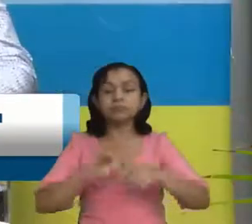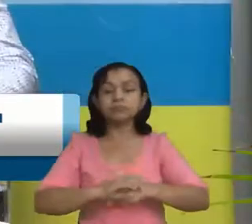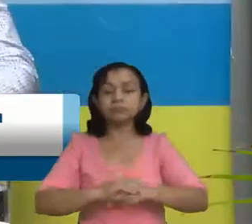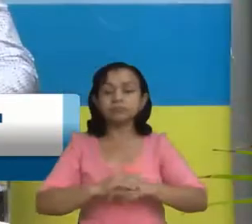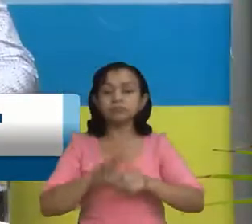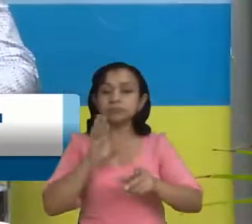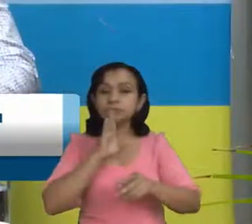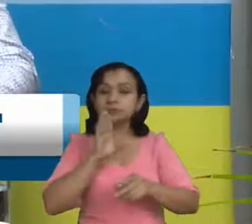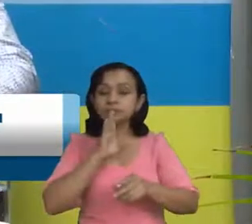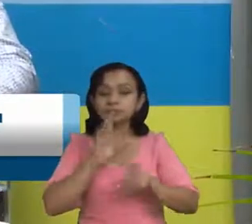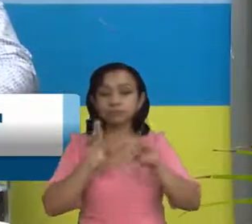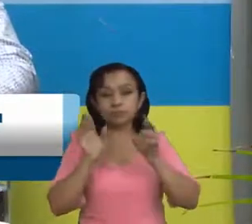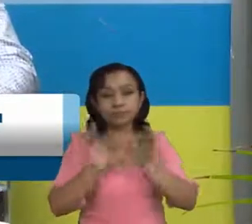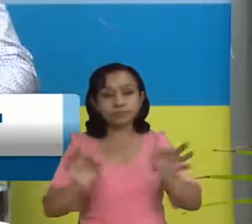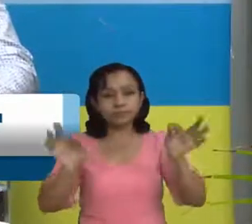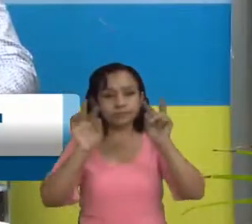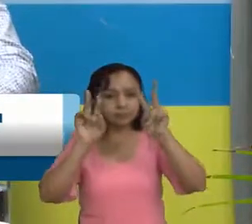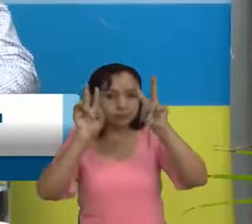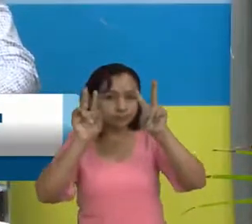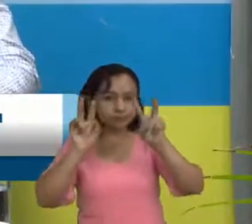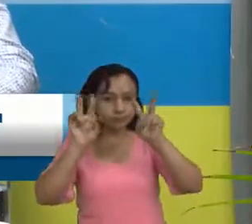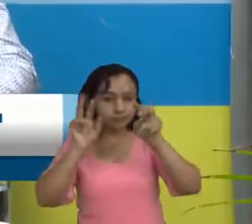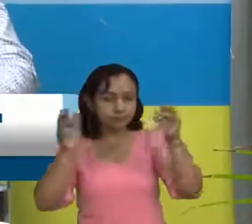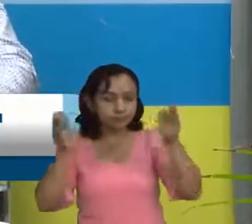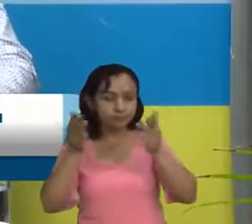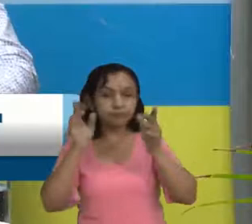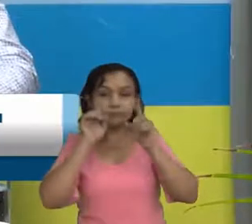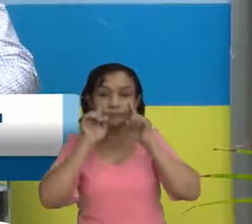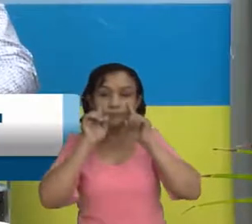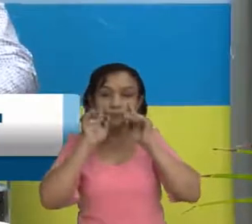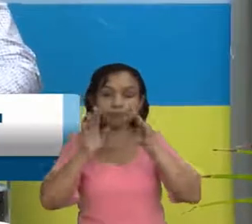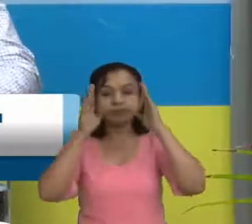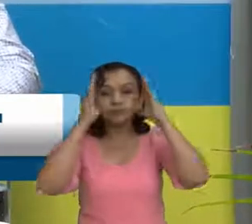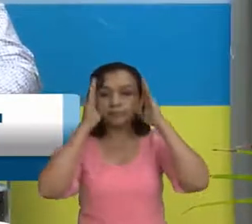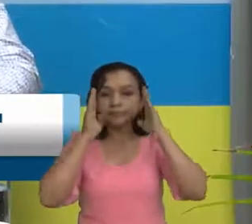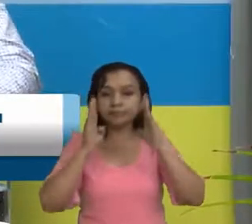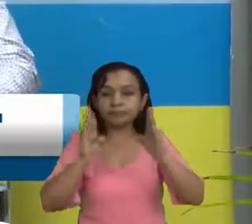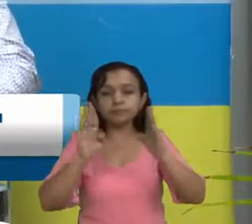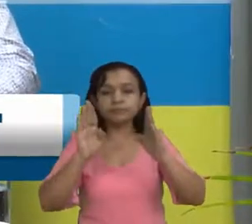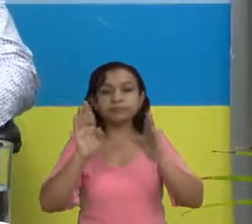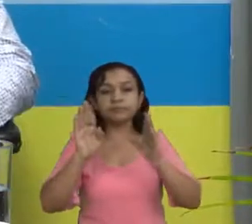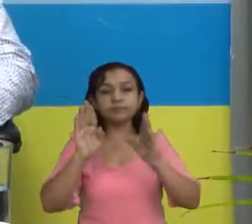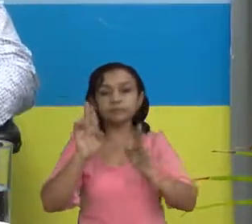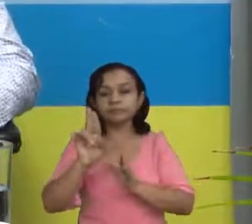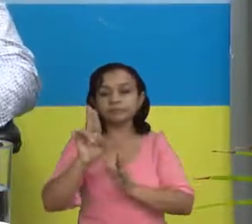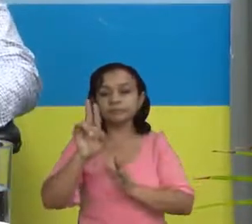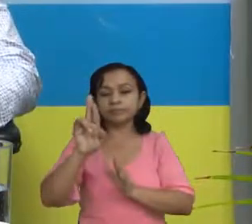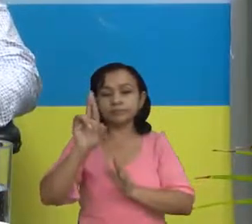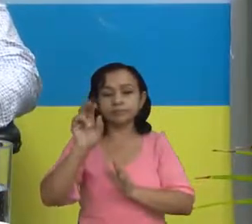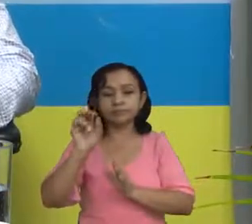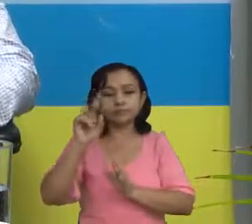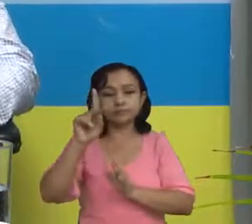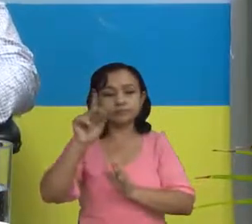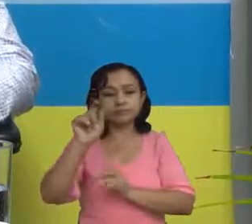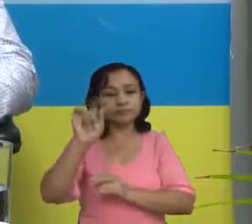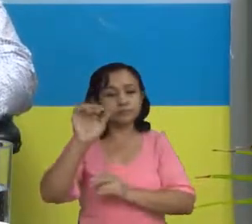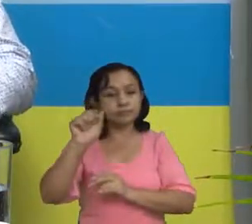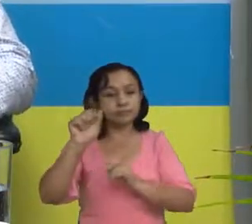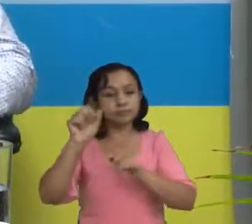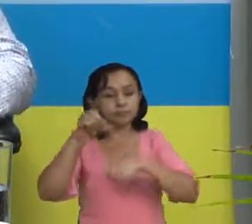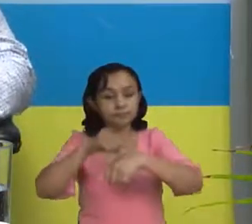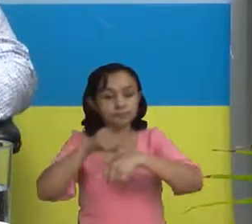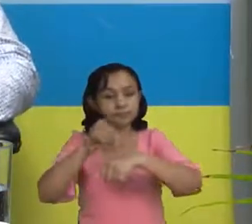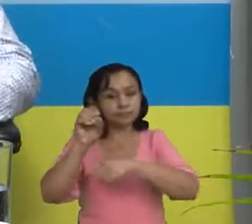seguiremos hablando de este interesante tema: causas, prevención y atención de la uropatía obstructiva. Tenemos al doctor